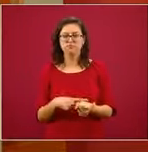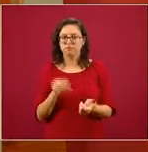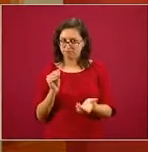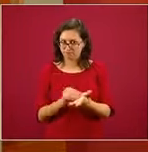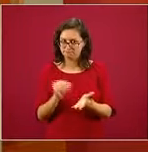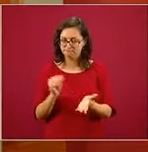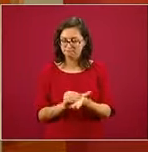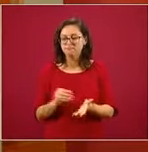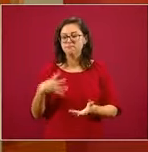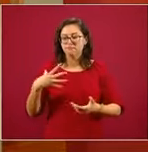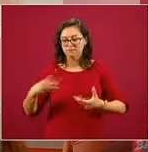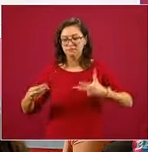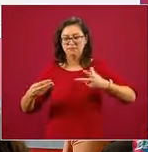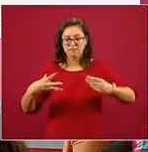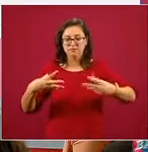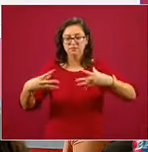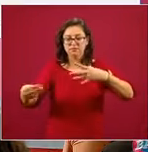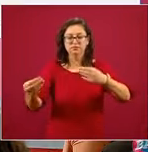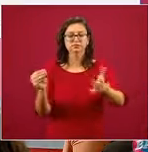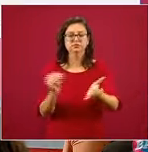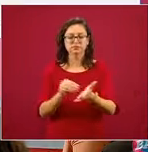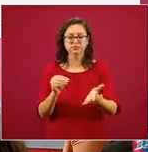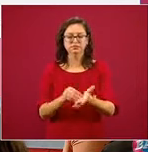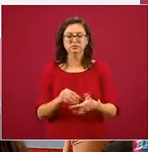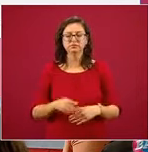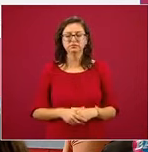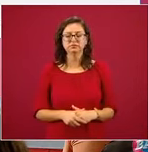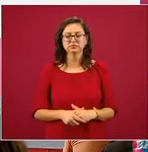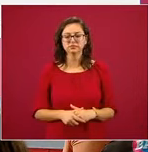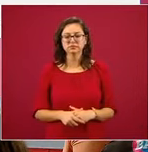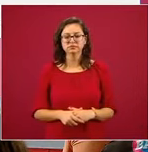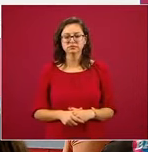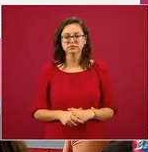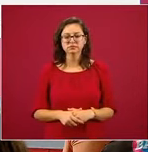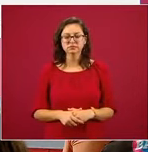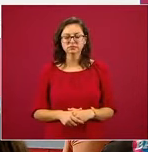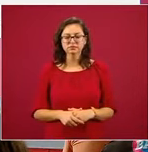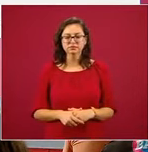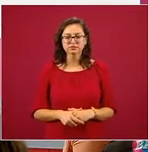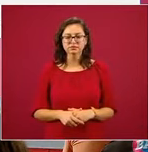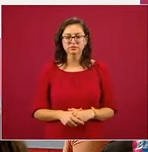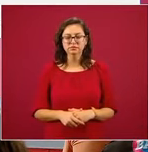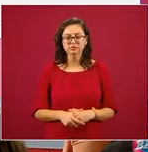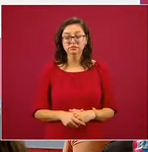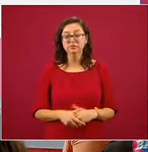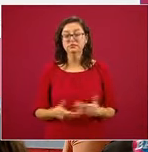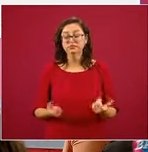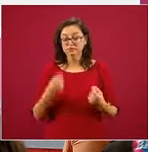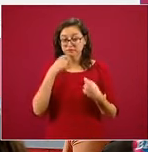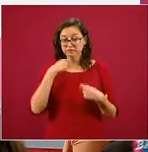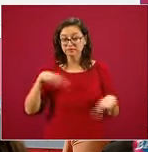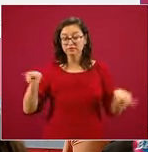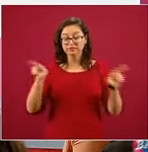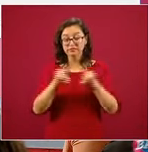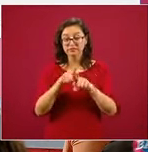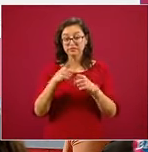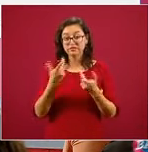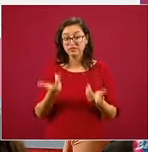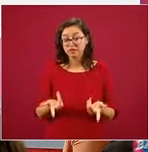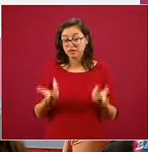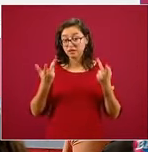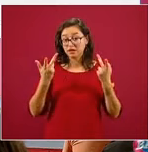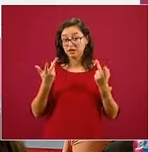pueden seguir transmitiendo la misma. Continuamos con esta descendencia también en